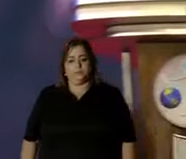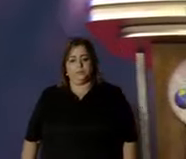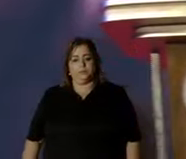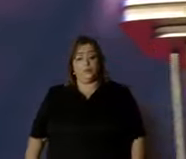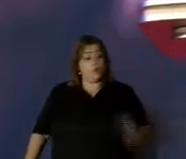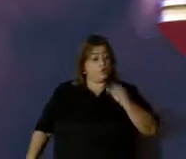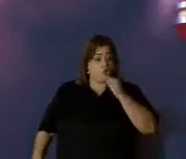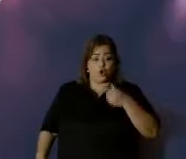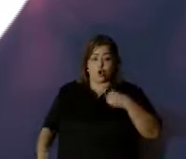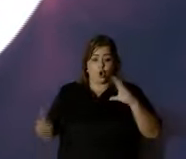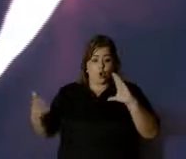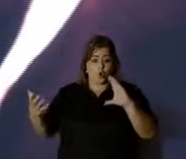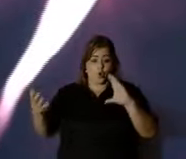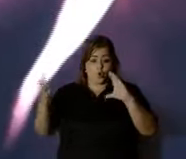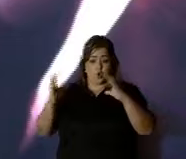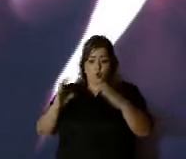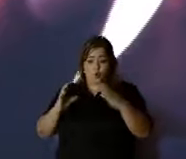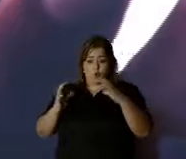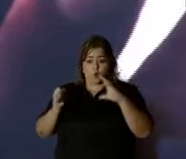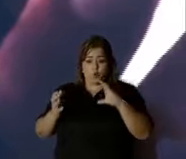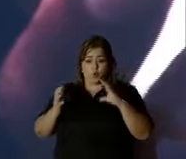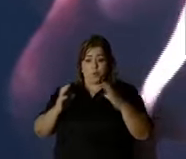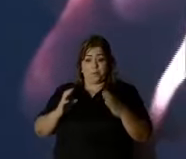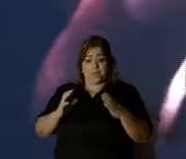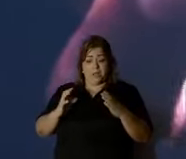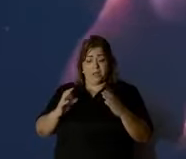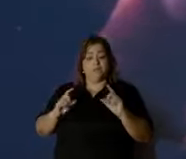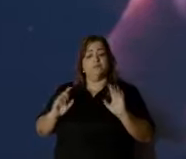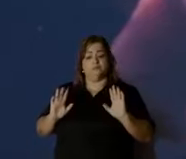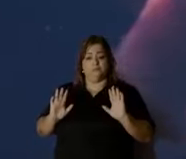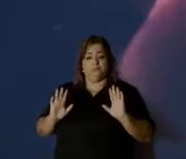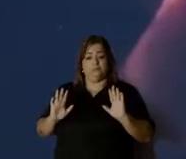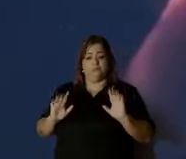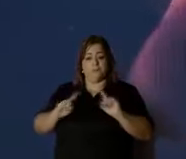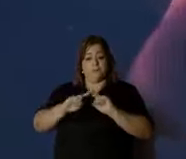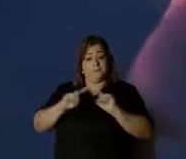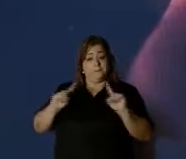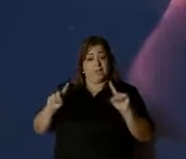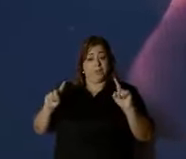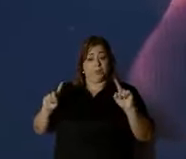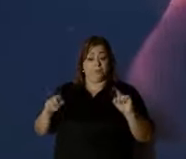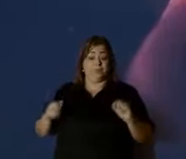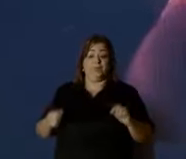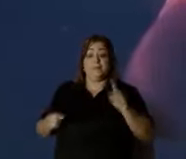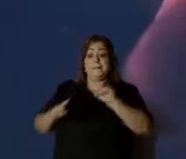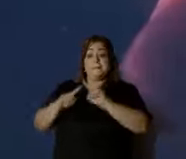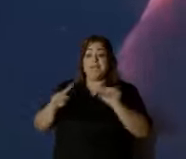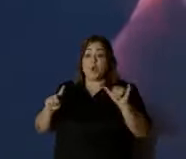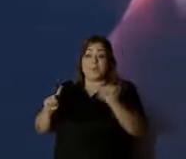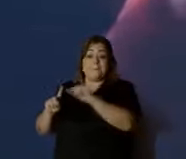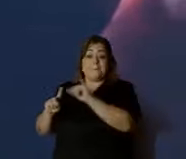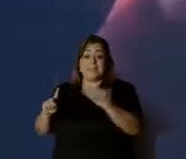comparo. No quiero que te compares a mí porque somos distintos. Pero tenemos el mismo Dios.